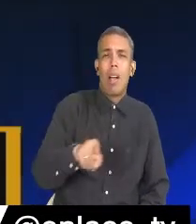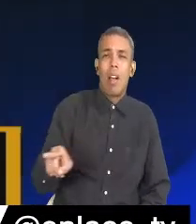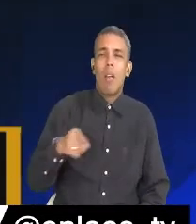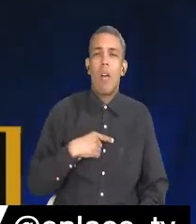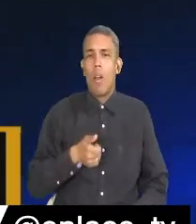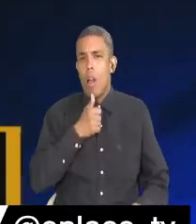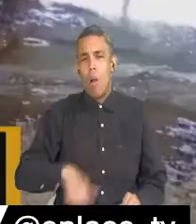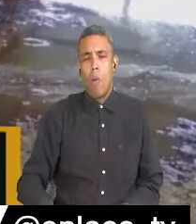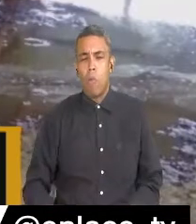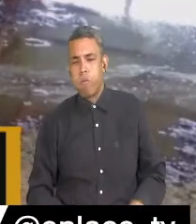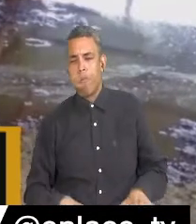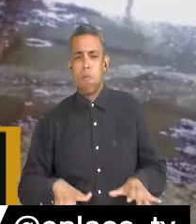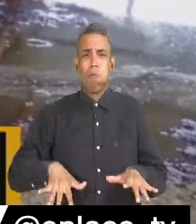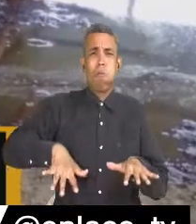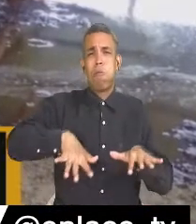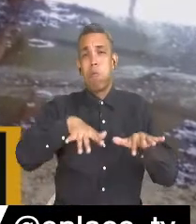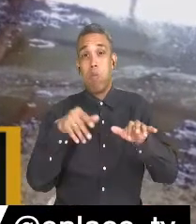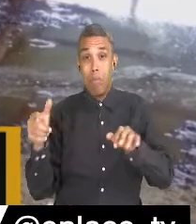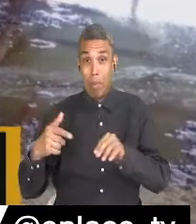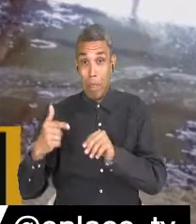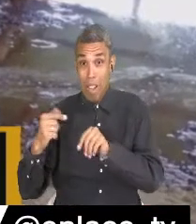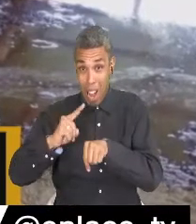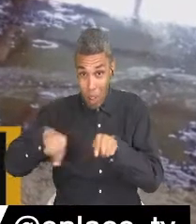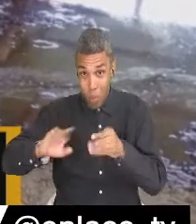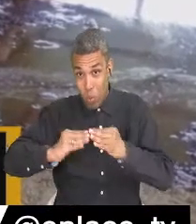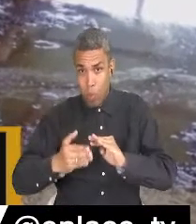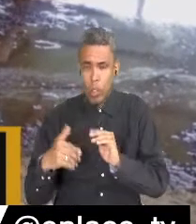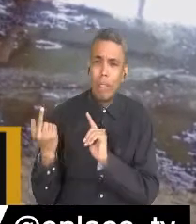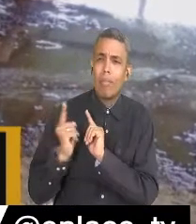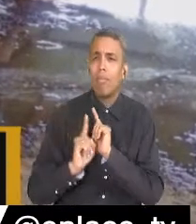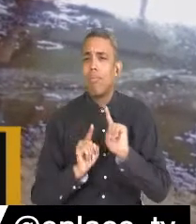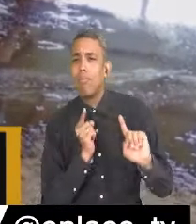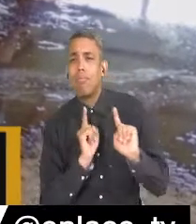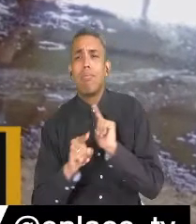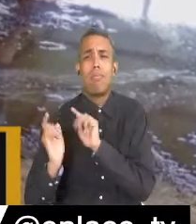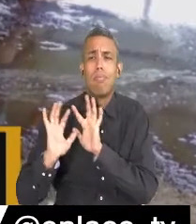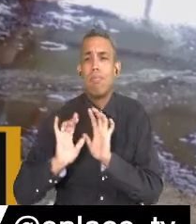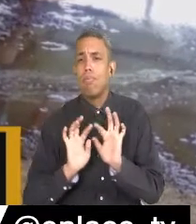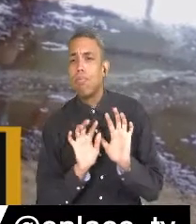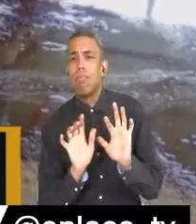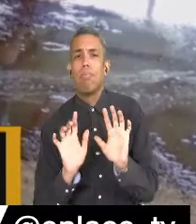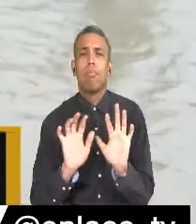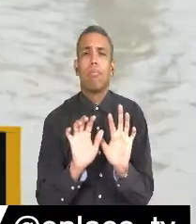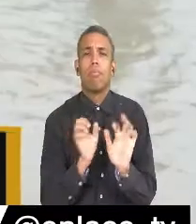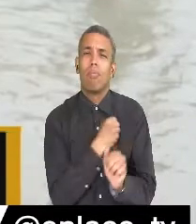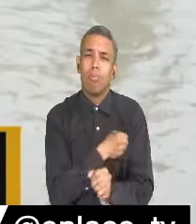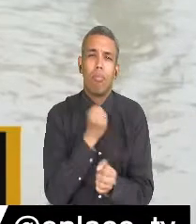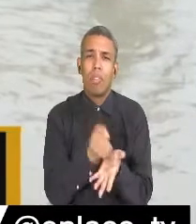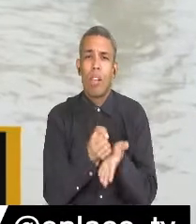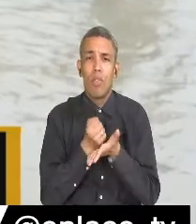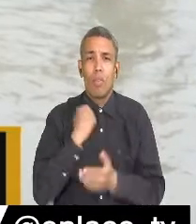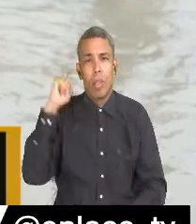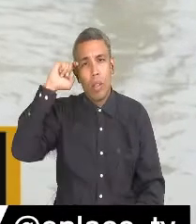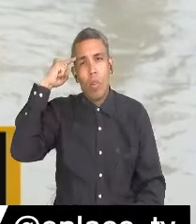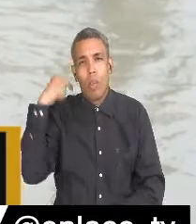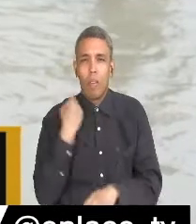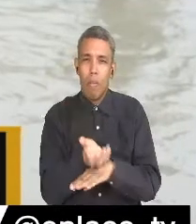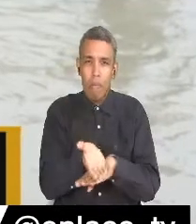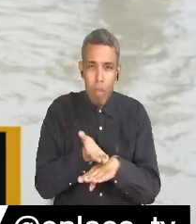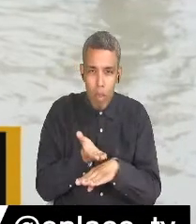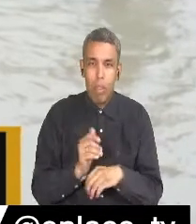los entes de control ante la delicada situación que vive esta comunidad rural por estar ubicada en zona inundable del río Magdalena.